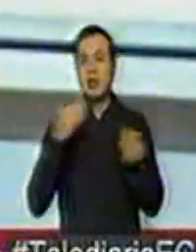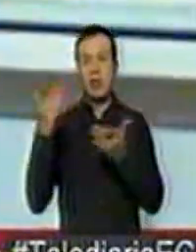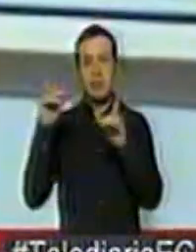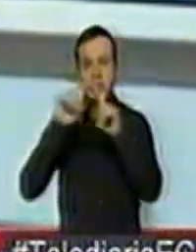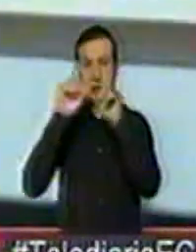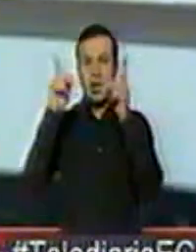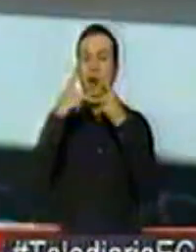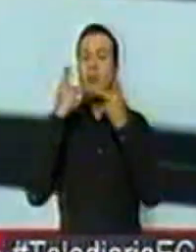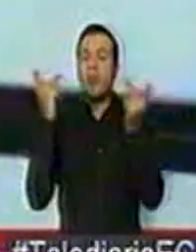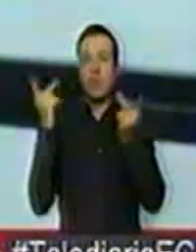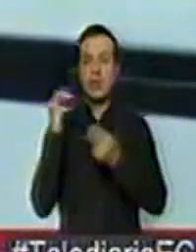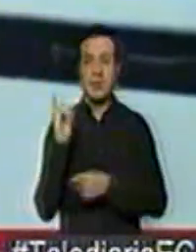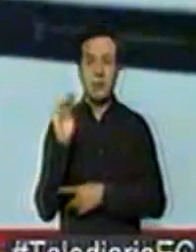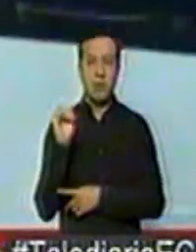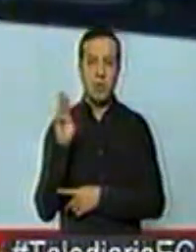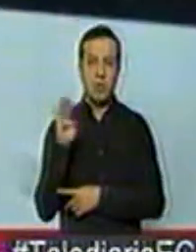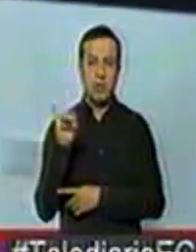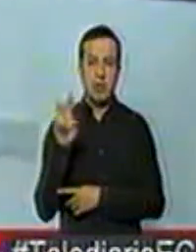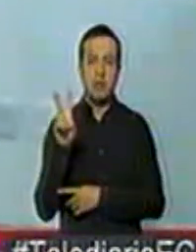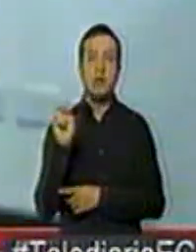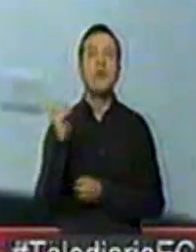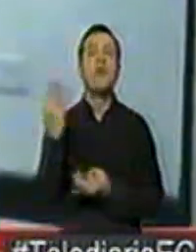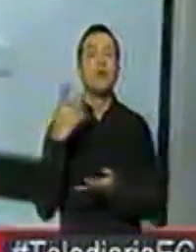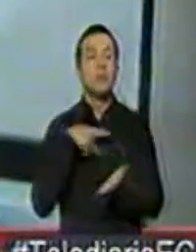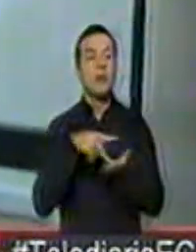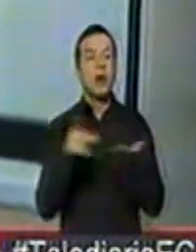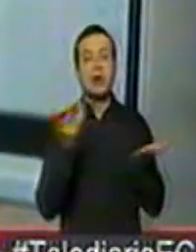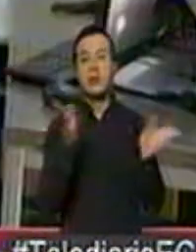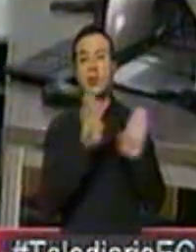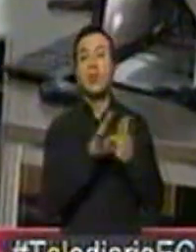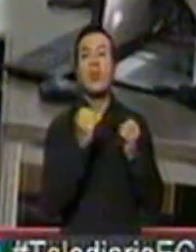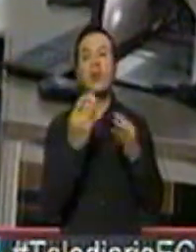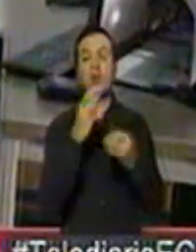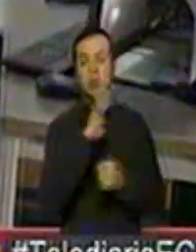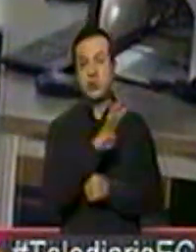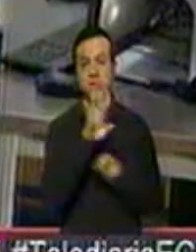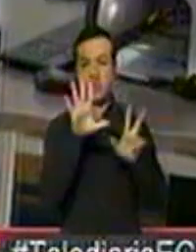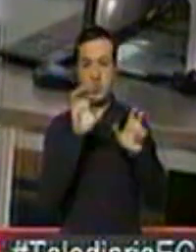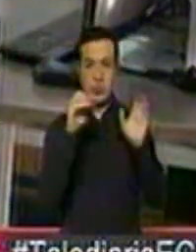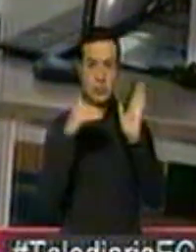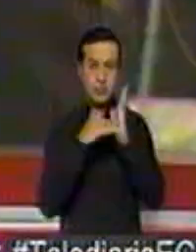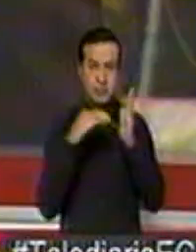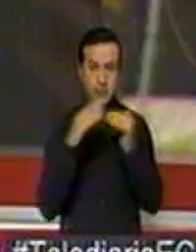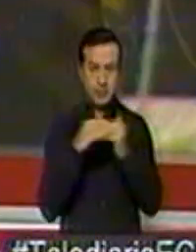Supercom le costó al Estado $480,000. Jennifer Espinosa, Medios Públicos.